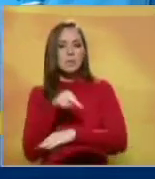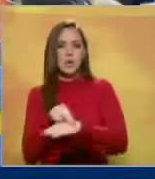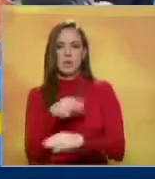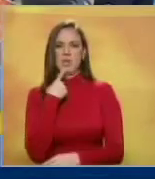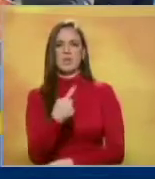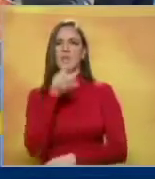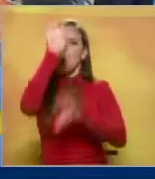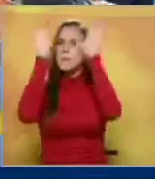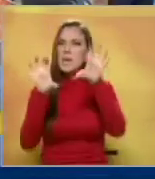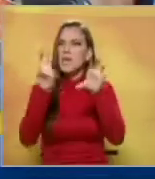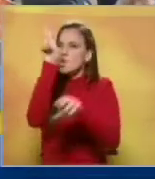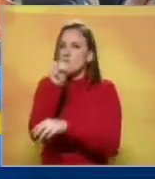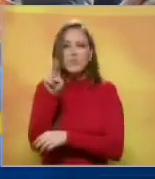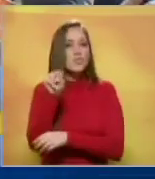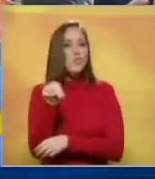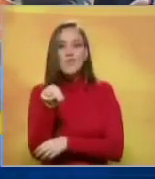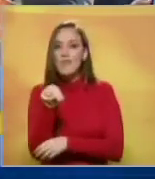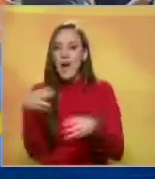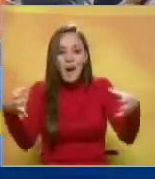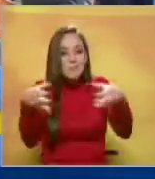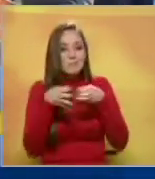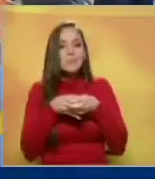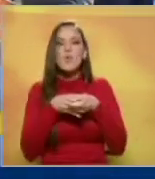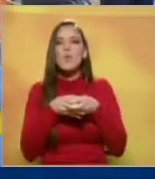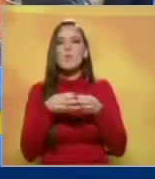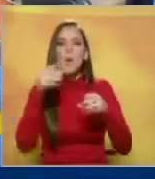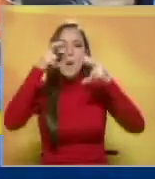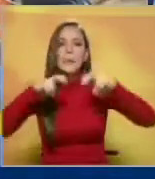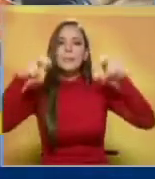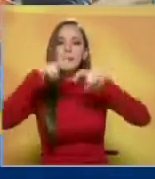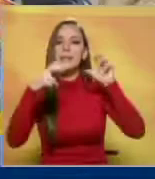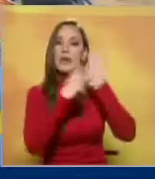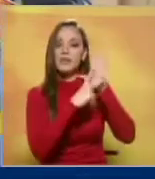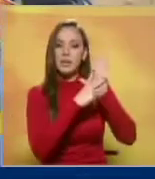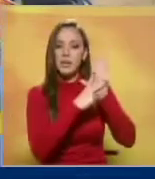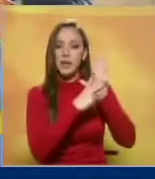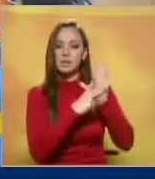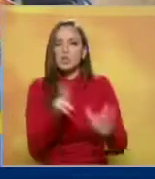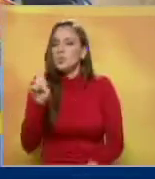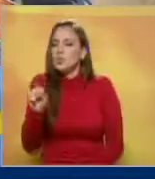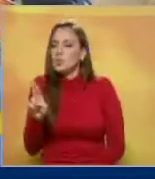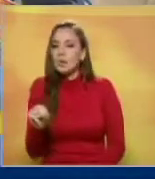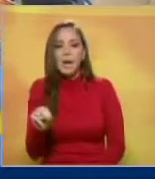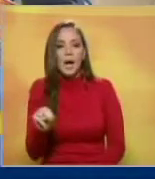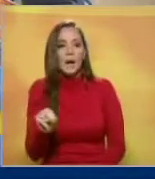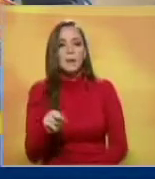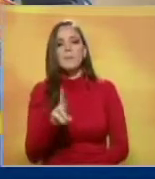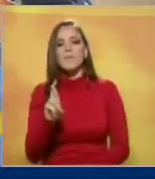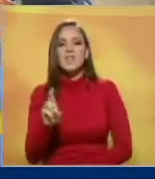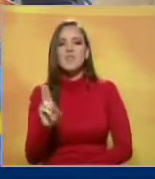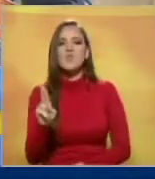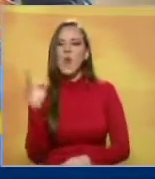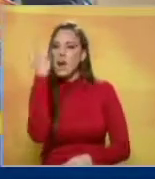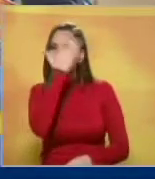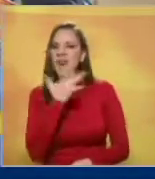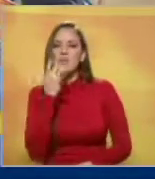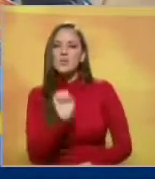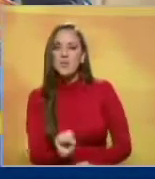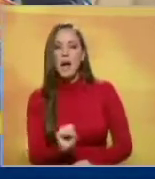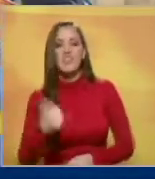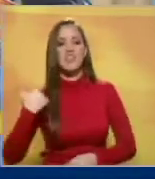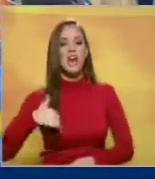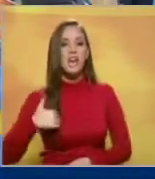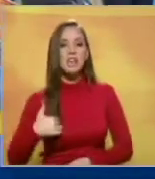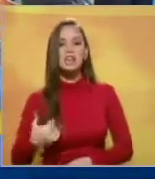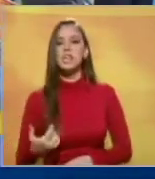del mundo se ha planteado una similar lo que no ha pasado en ninguna parte ni en ruanda ni en suráfrica ni en argentina ni